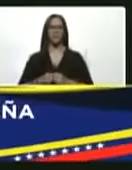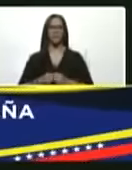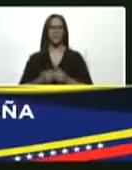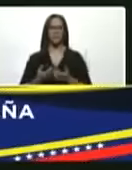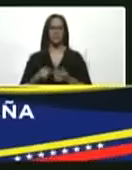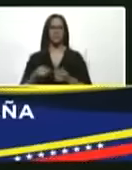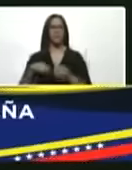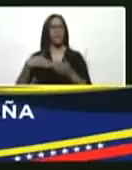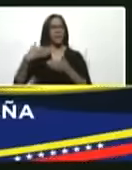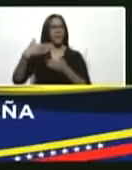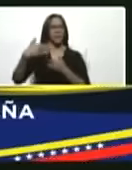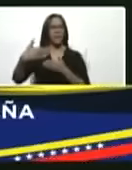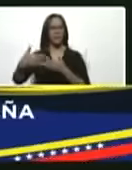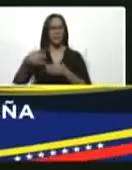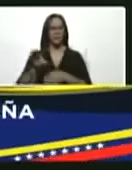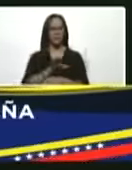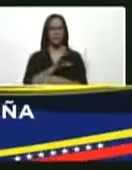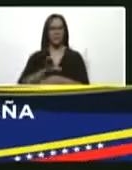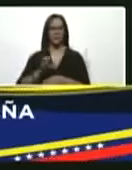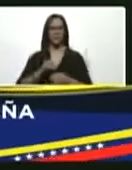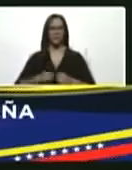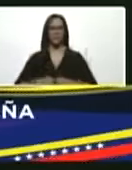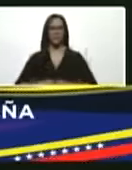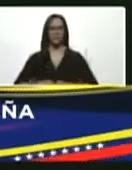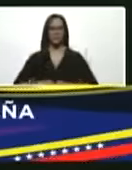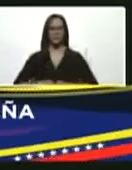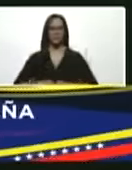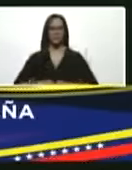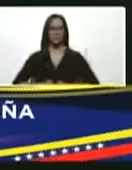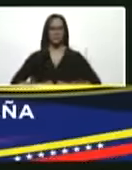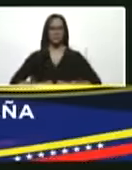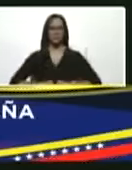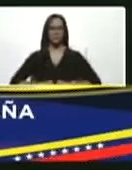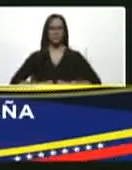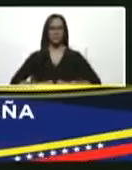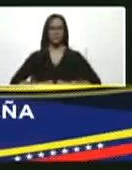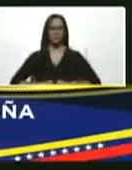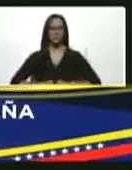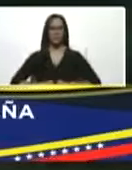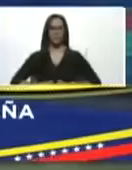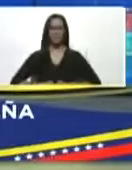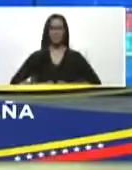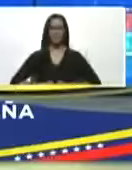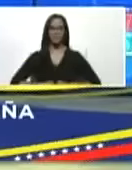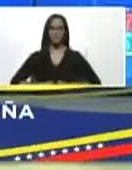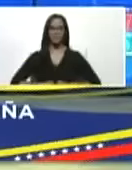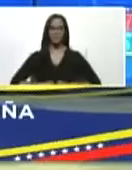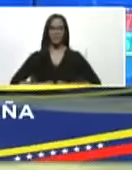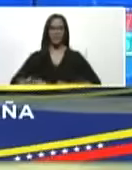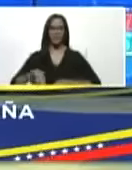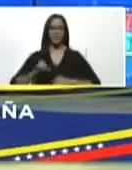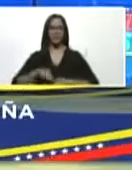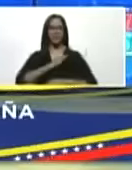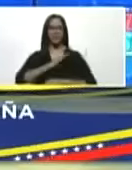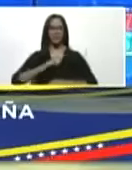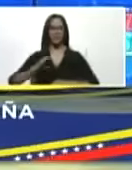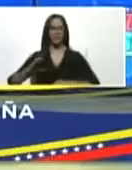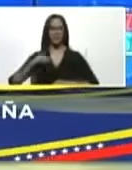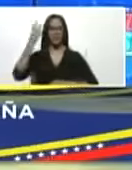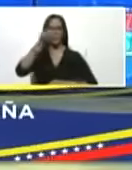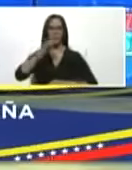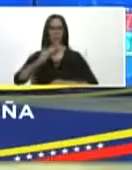allá. Y hacia la costa, esa costa hermosa, de